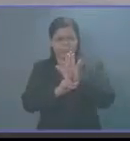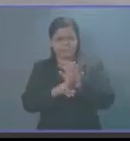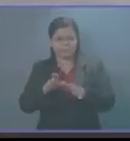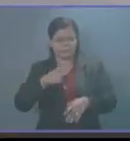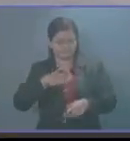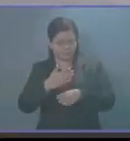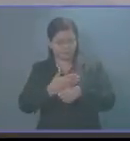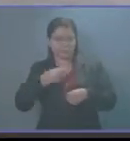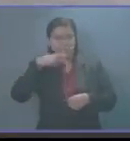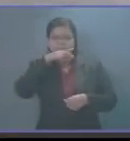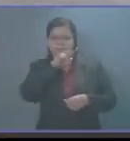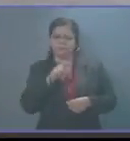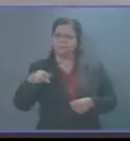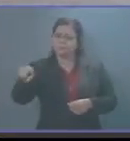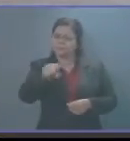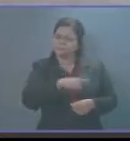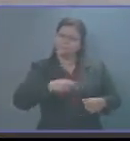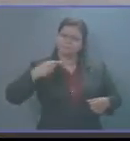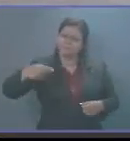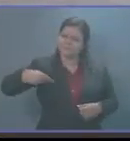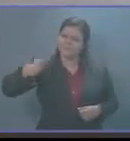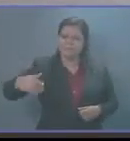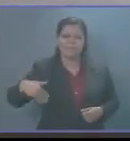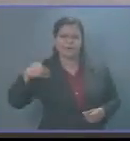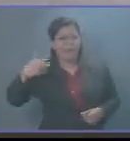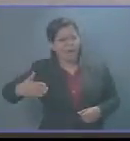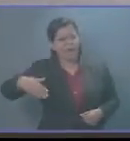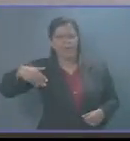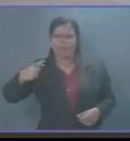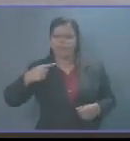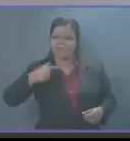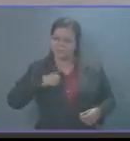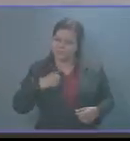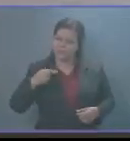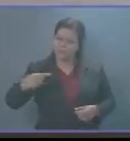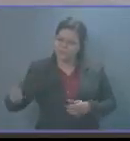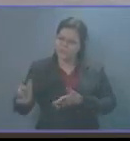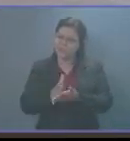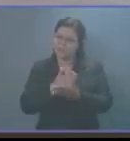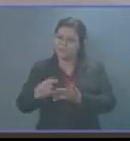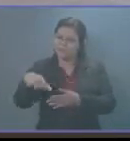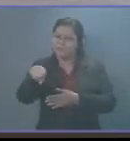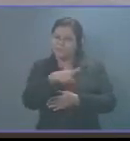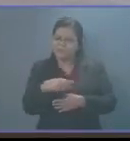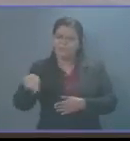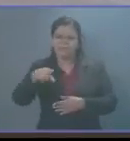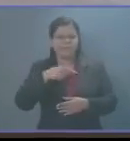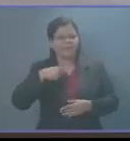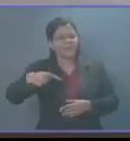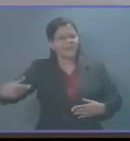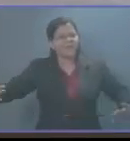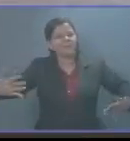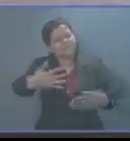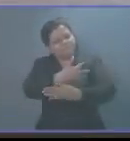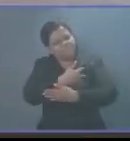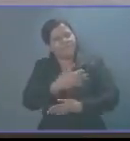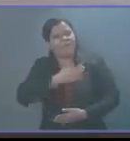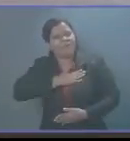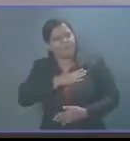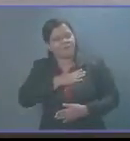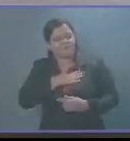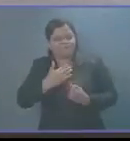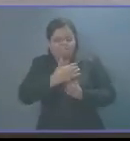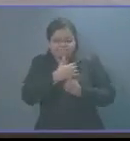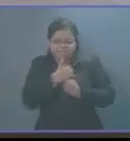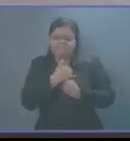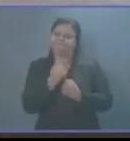me han abierto sus brazos. Durante muchos años he estado compartiendo con todos ustedes en este bello